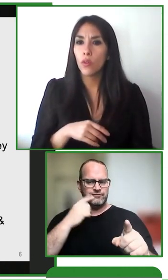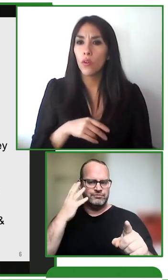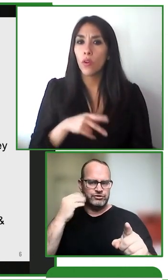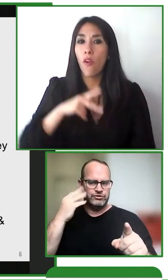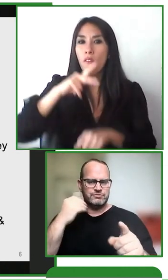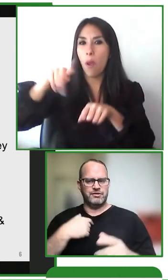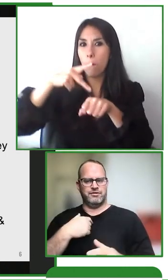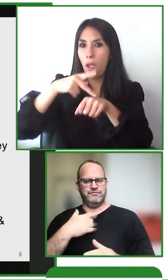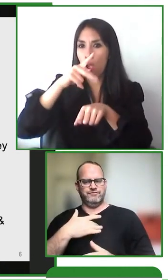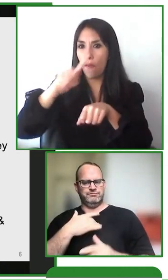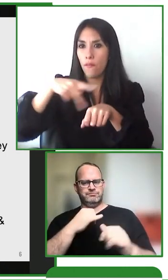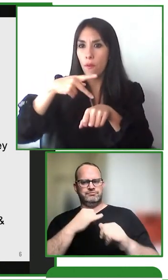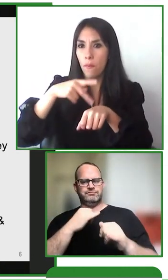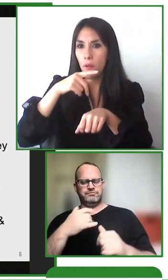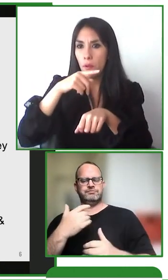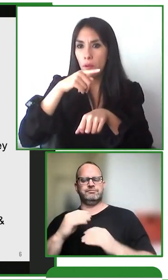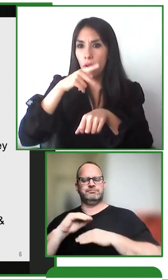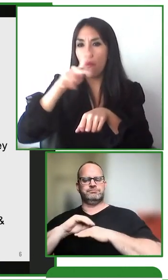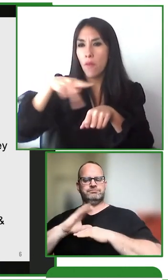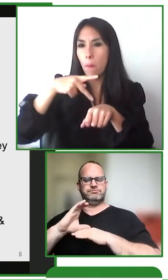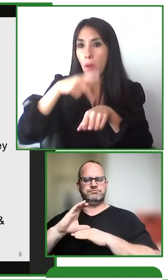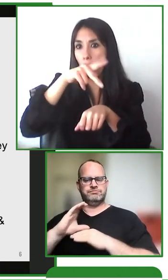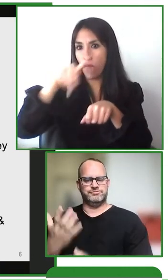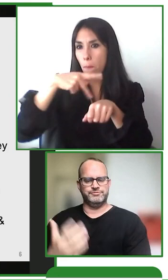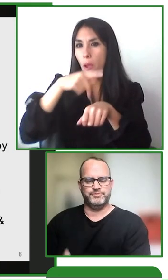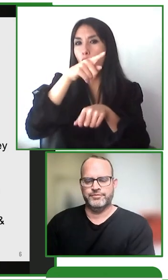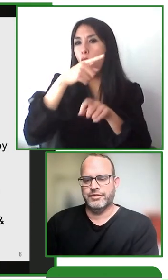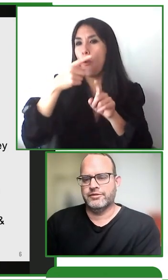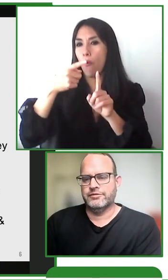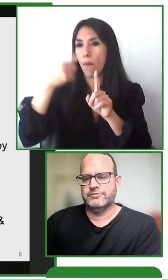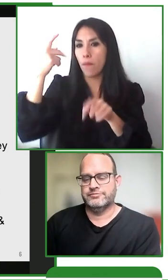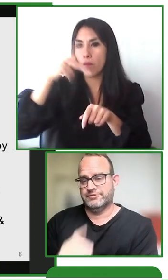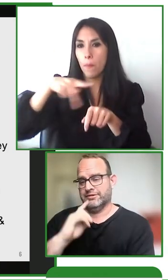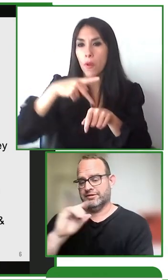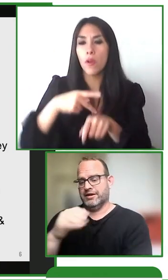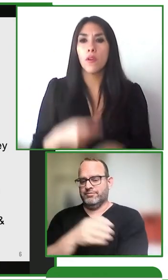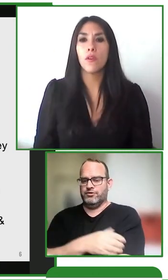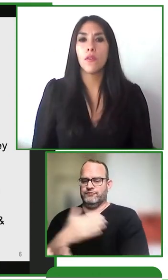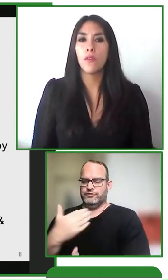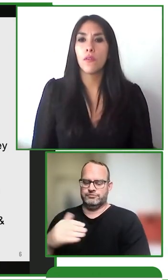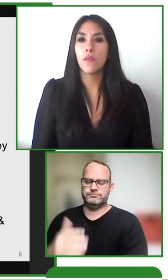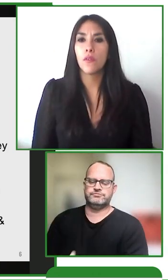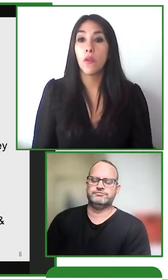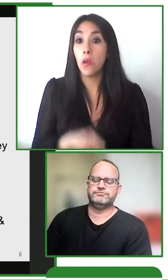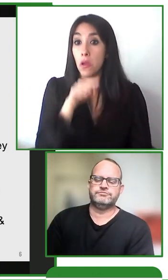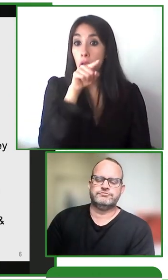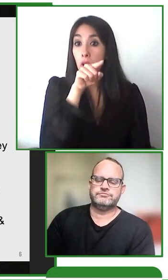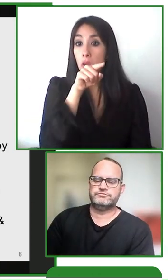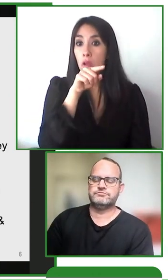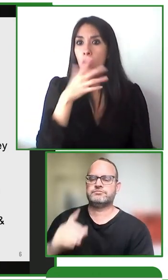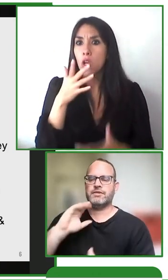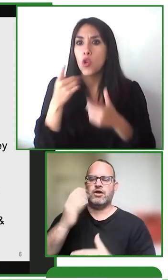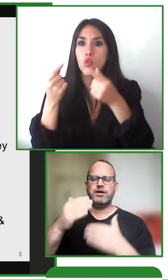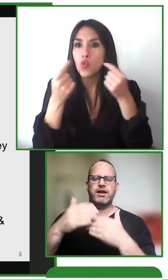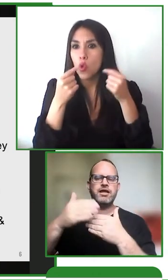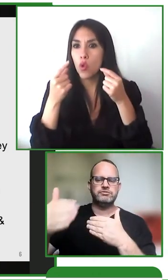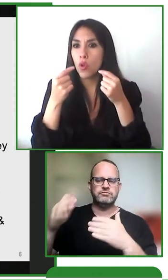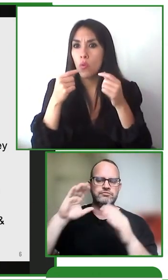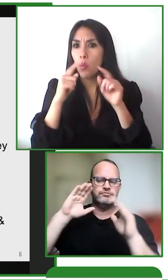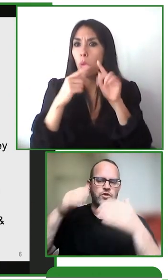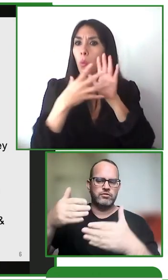plataforma, esta niña sorda está haciendo estos modelos de rol y